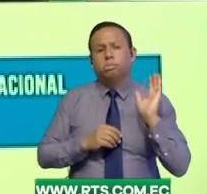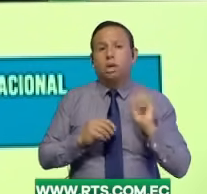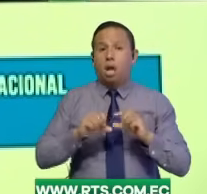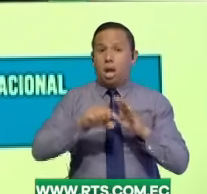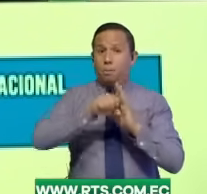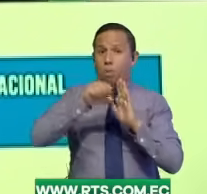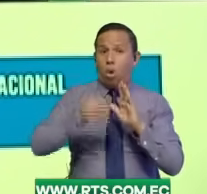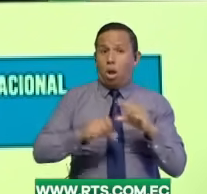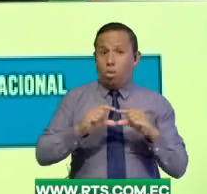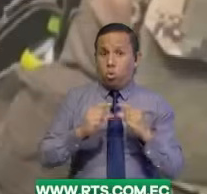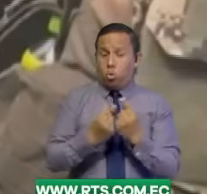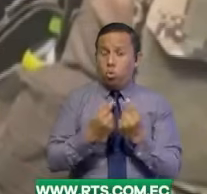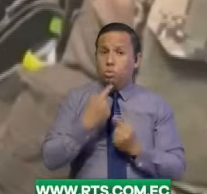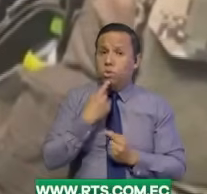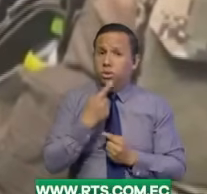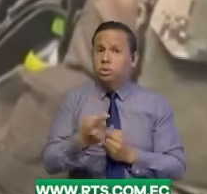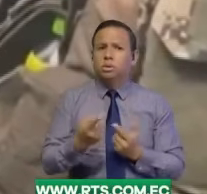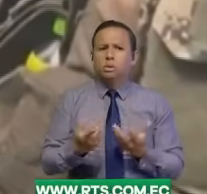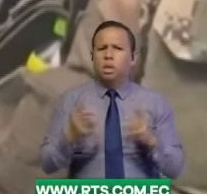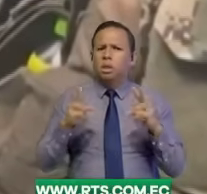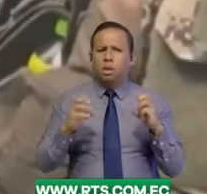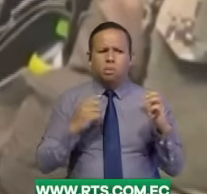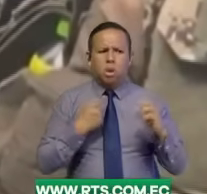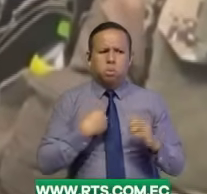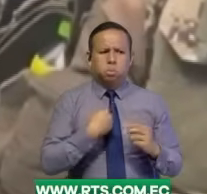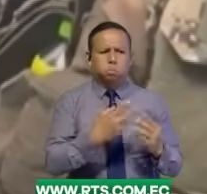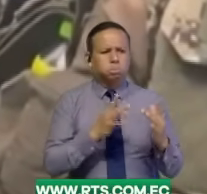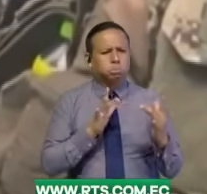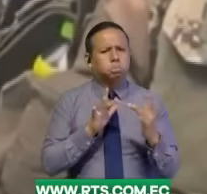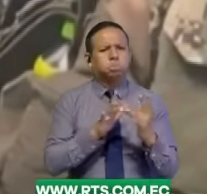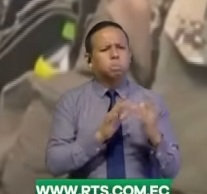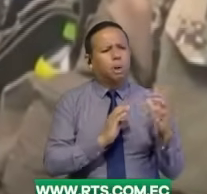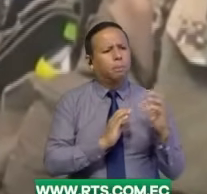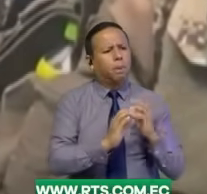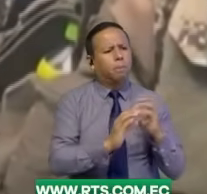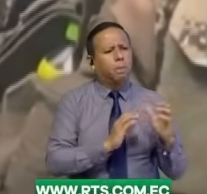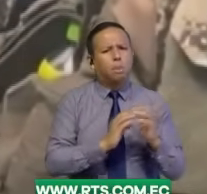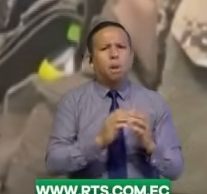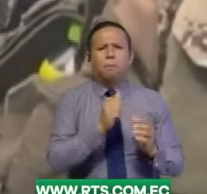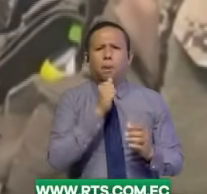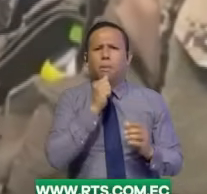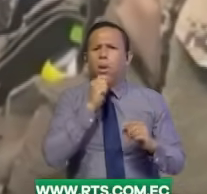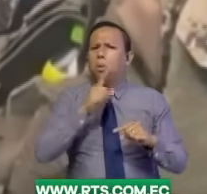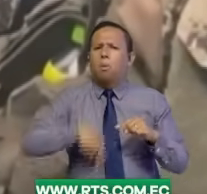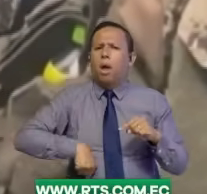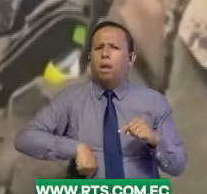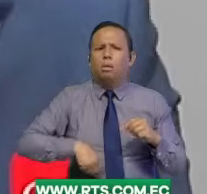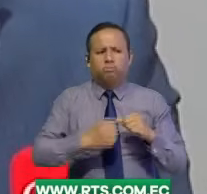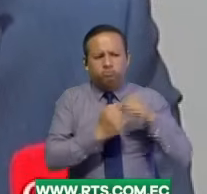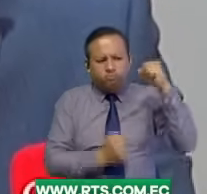además relataron que la comunicación con su cliente no es de carácter privado.